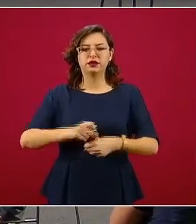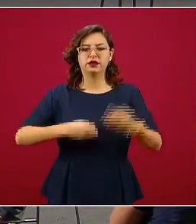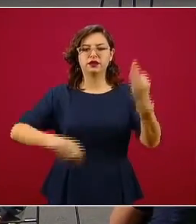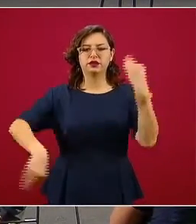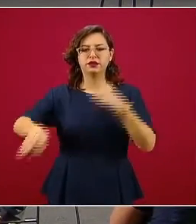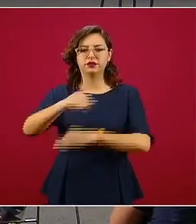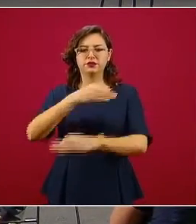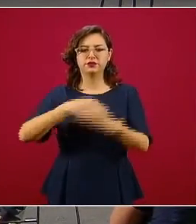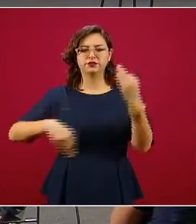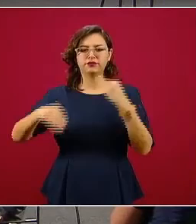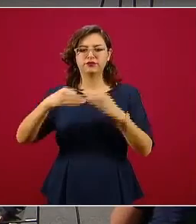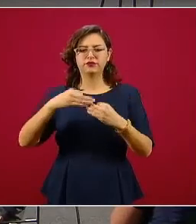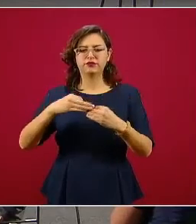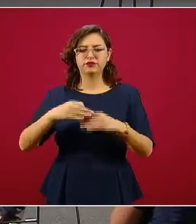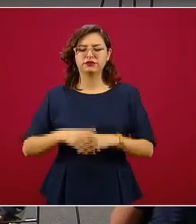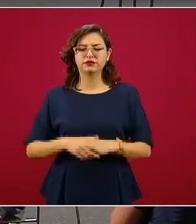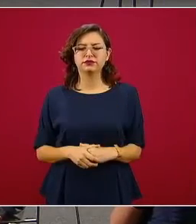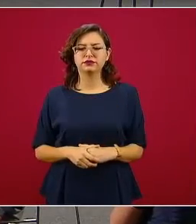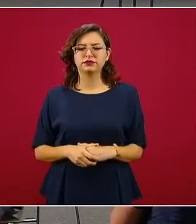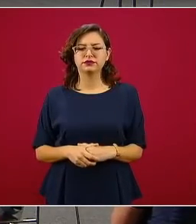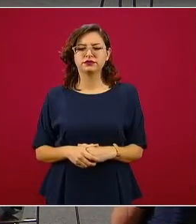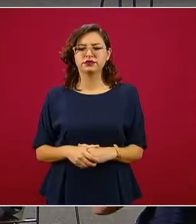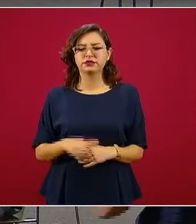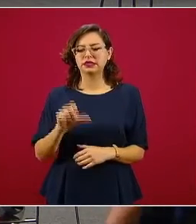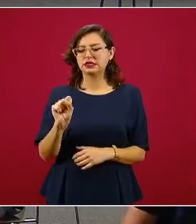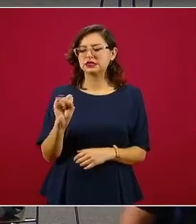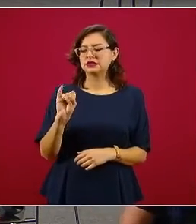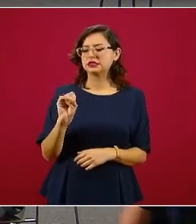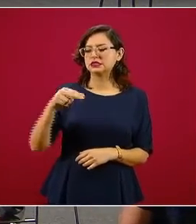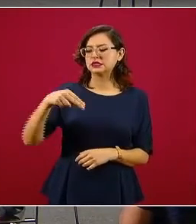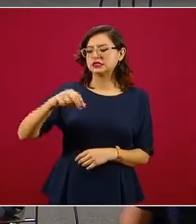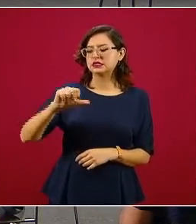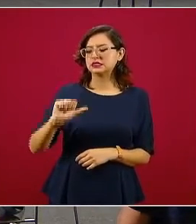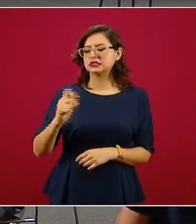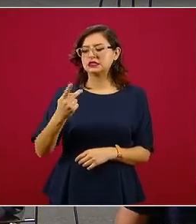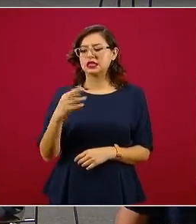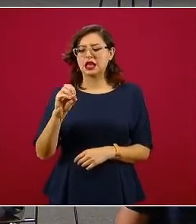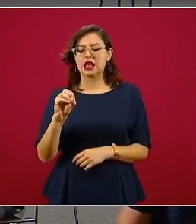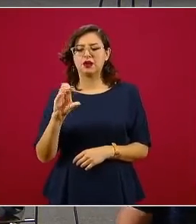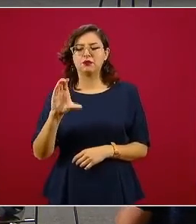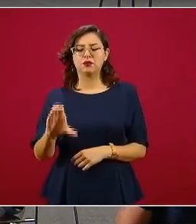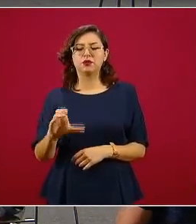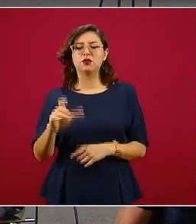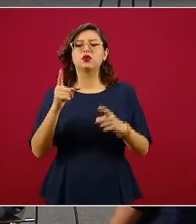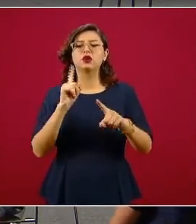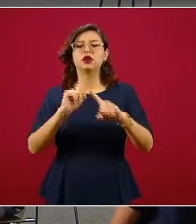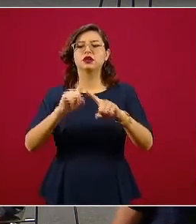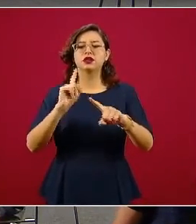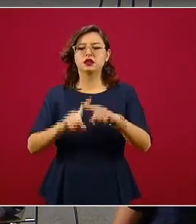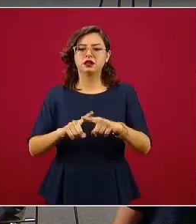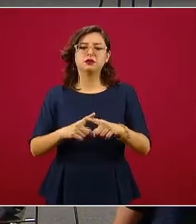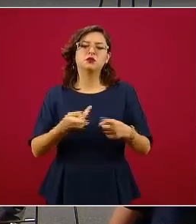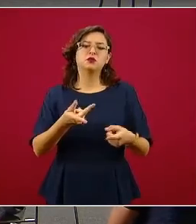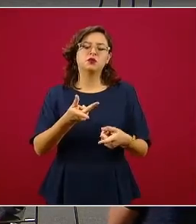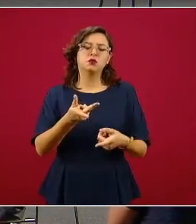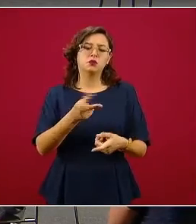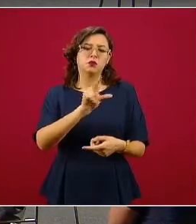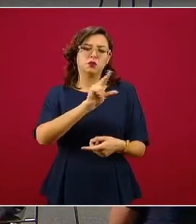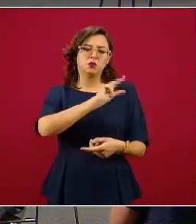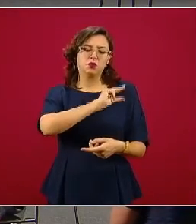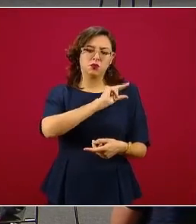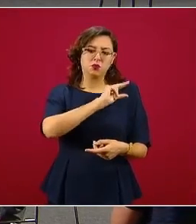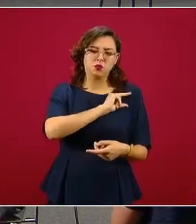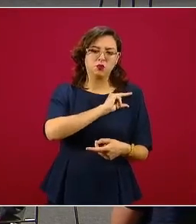Recordar a ustedes que el Sistema Nacional de Protección Civil lo integra el sector público, el sector privado y el